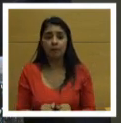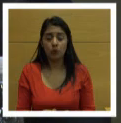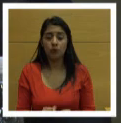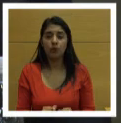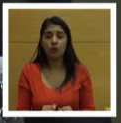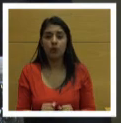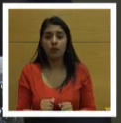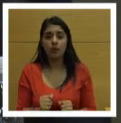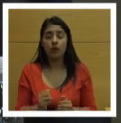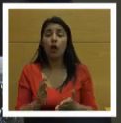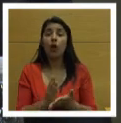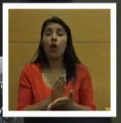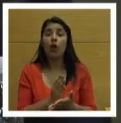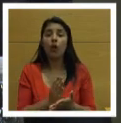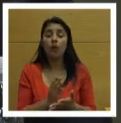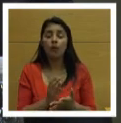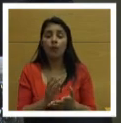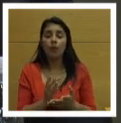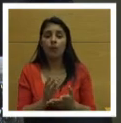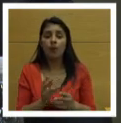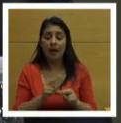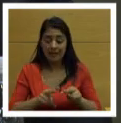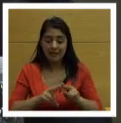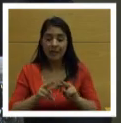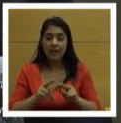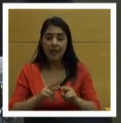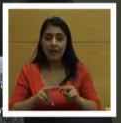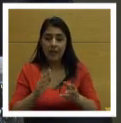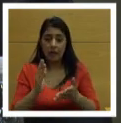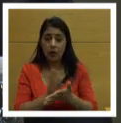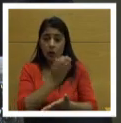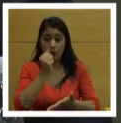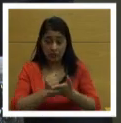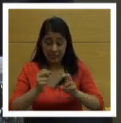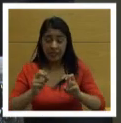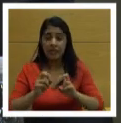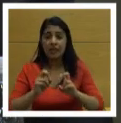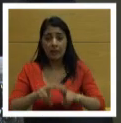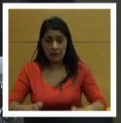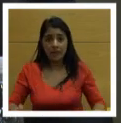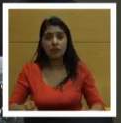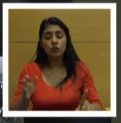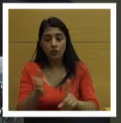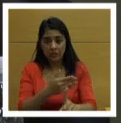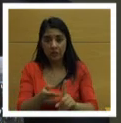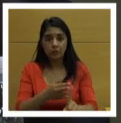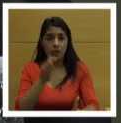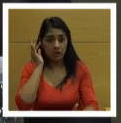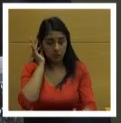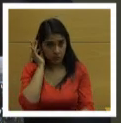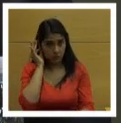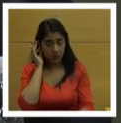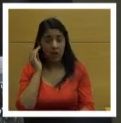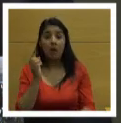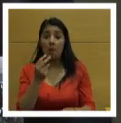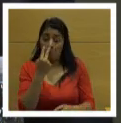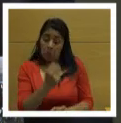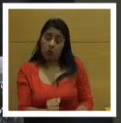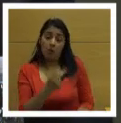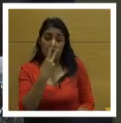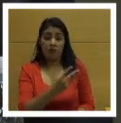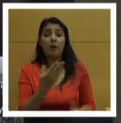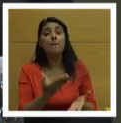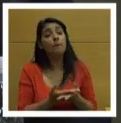la consecución de lo que nos ocupa, motivo por los cuales es posible que nos encontremos con propuestas novedosas que